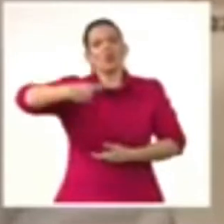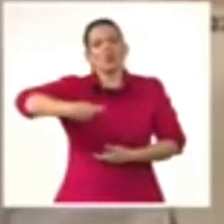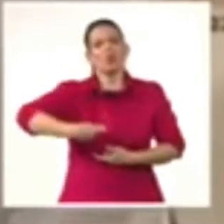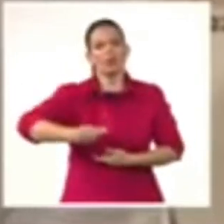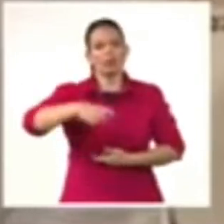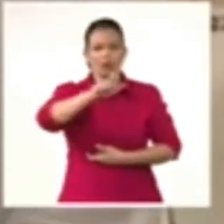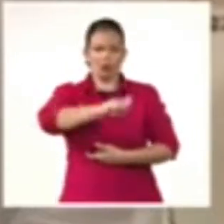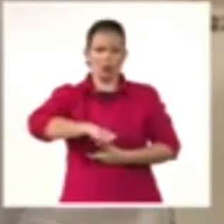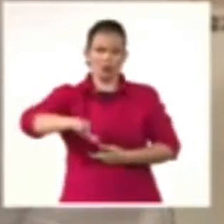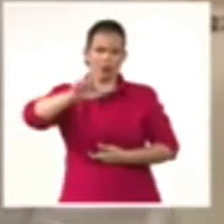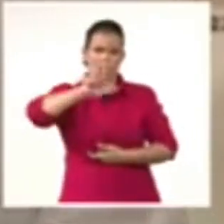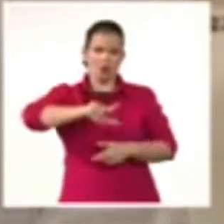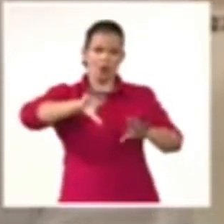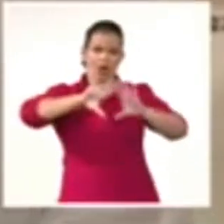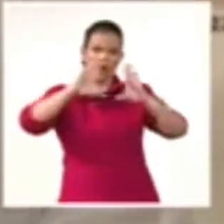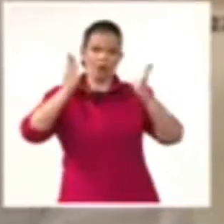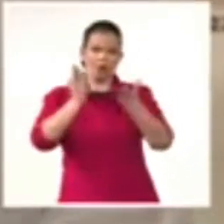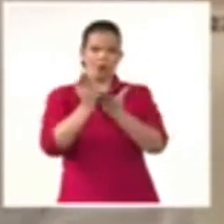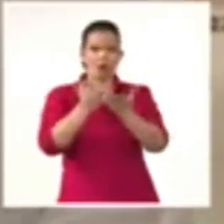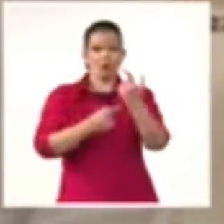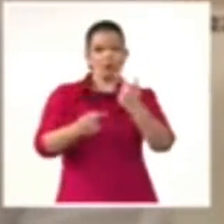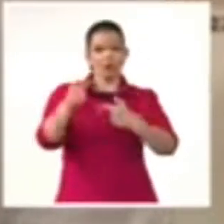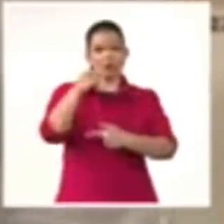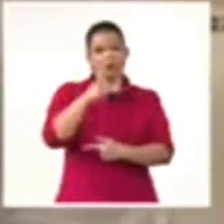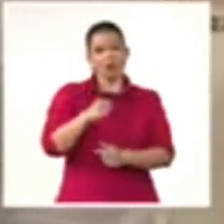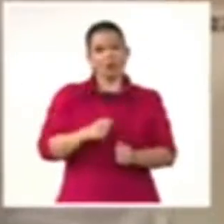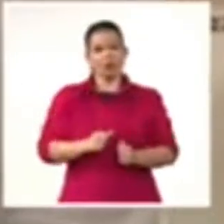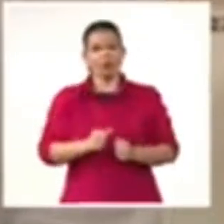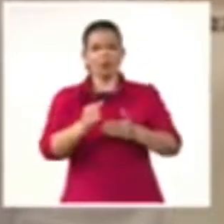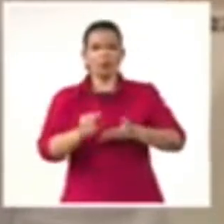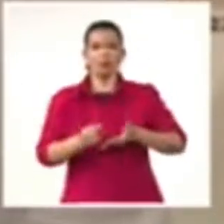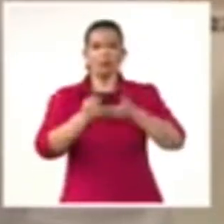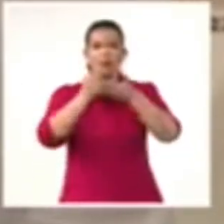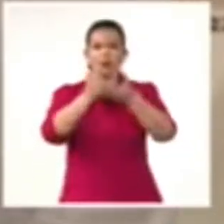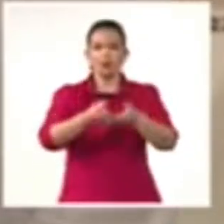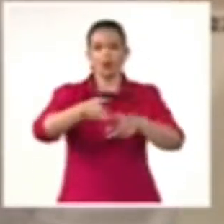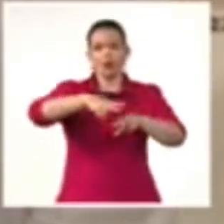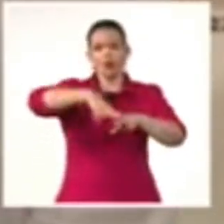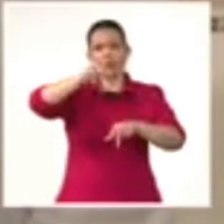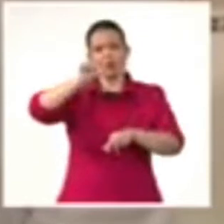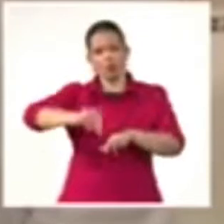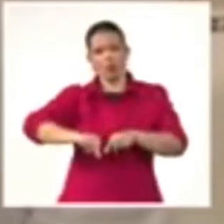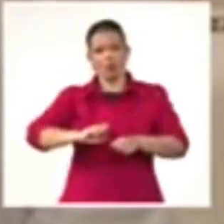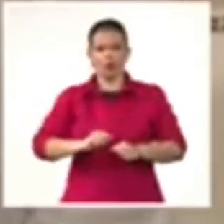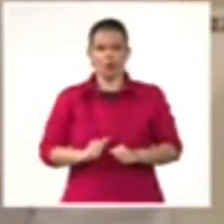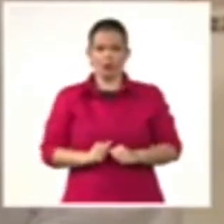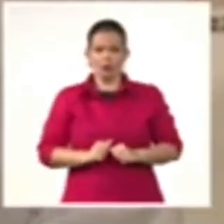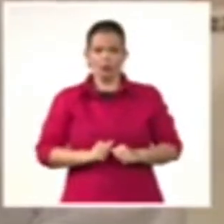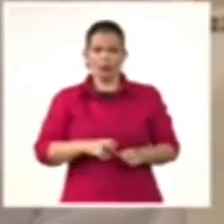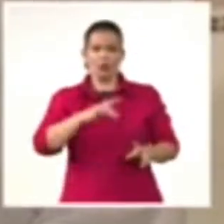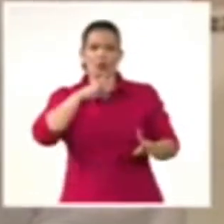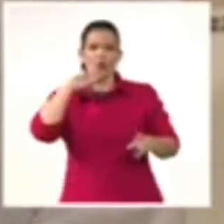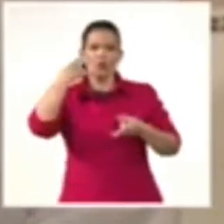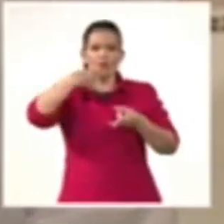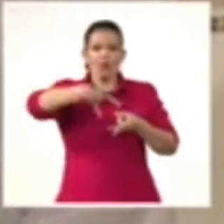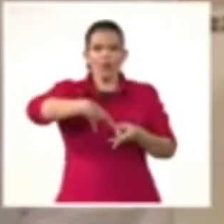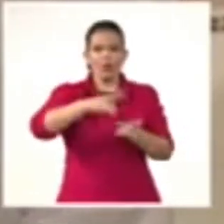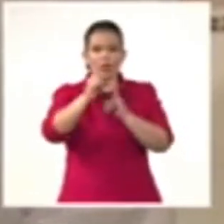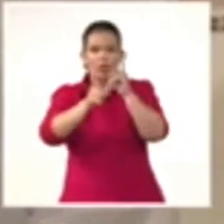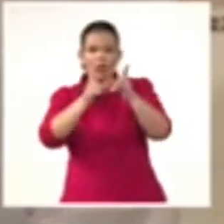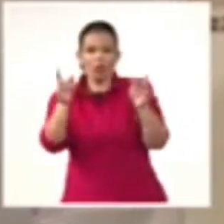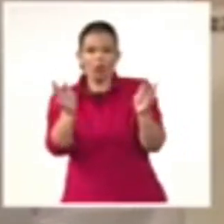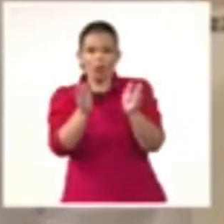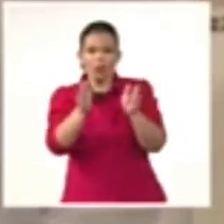en indicadores clave del desarrollo humano, como la mortalidad infantil, la esperanza de vida al nacer, el acceso